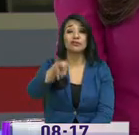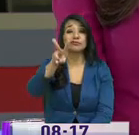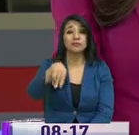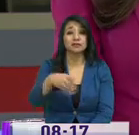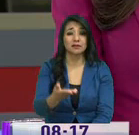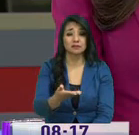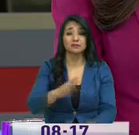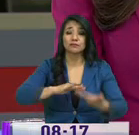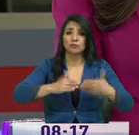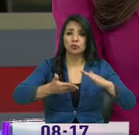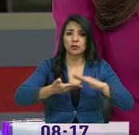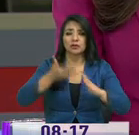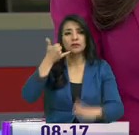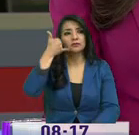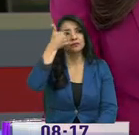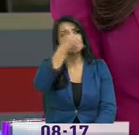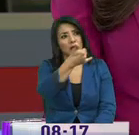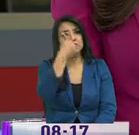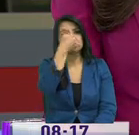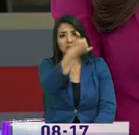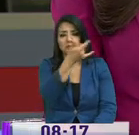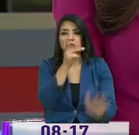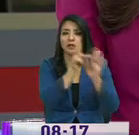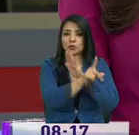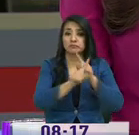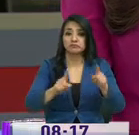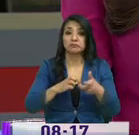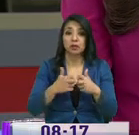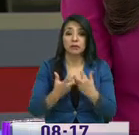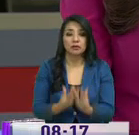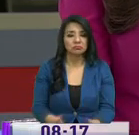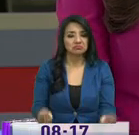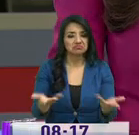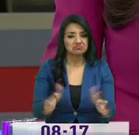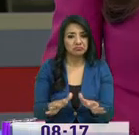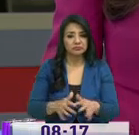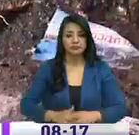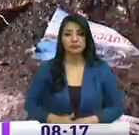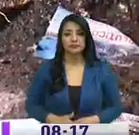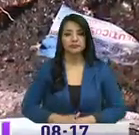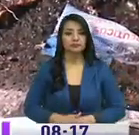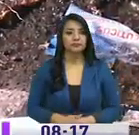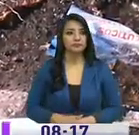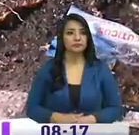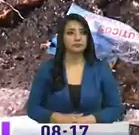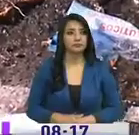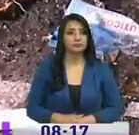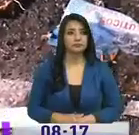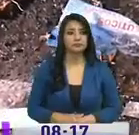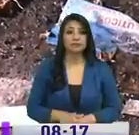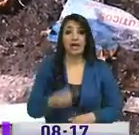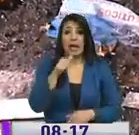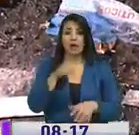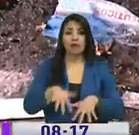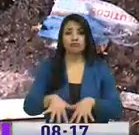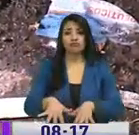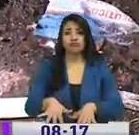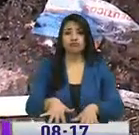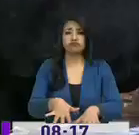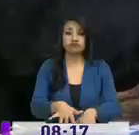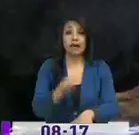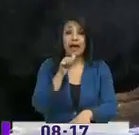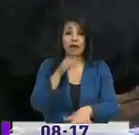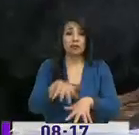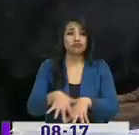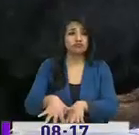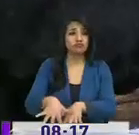La comunidad ha reportado el daño, sin embargo, el problema no es solucionado aún. Con el paso de los días, litros y litros de agua